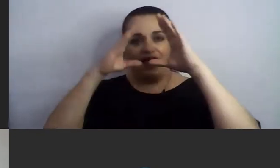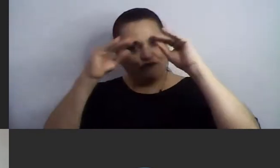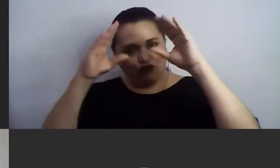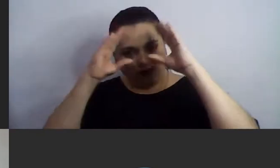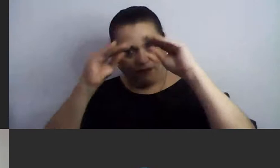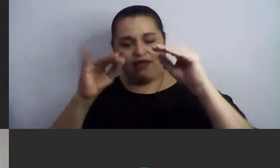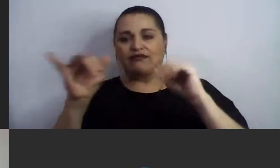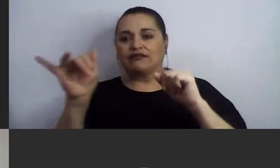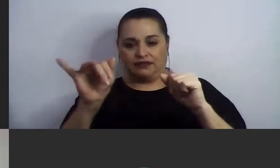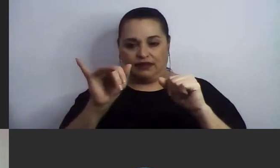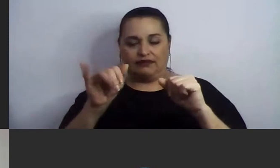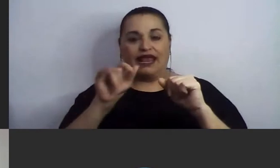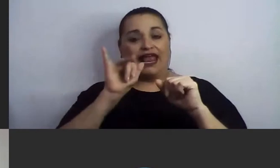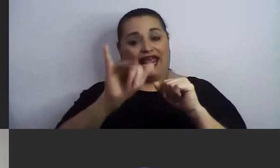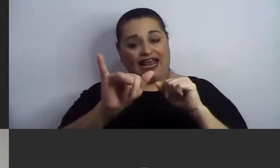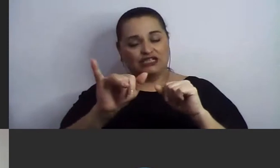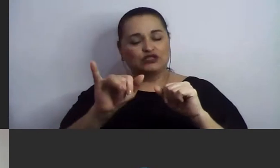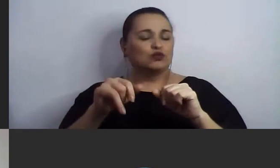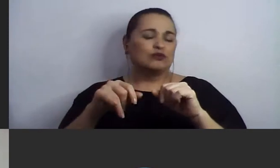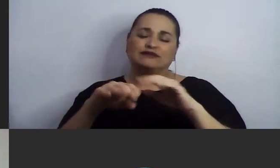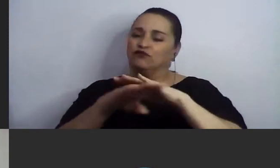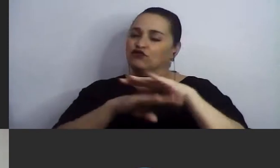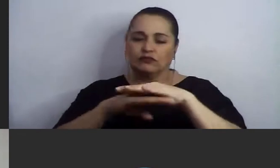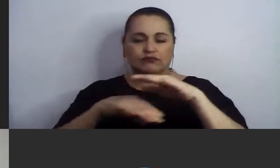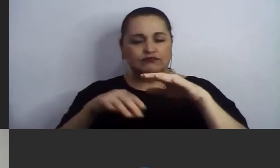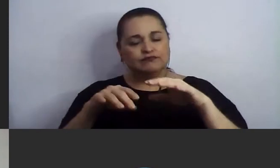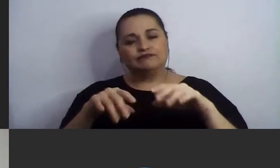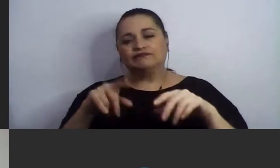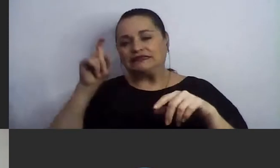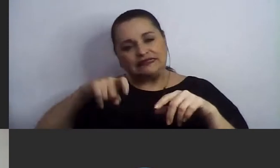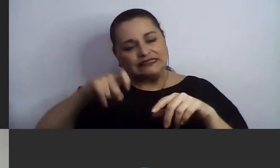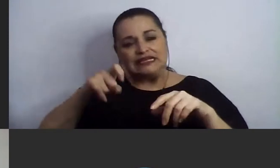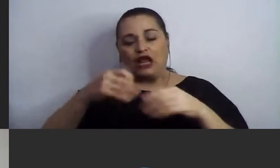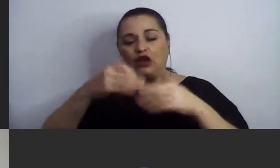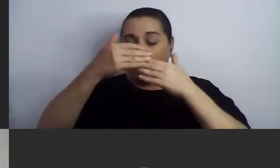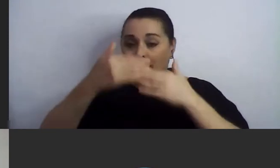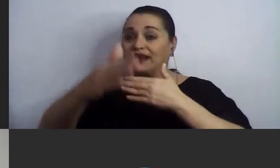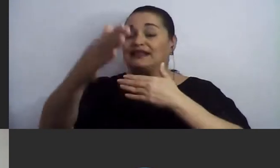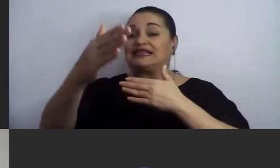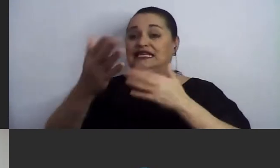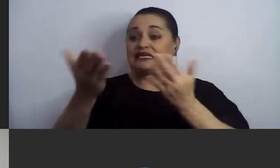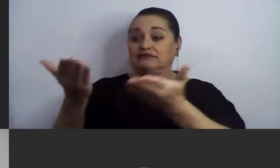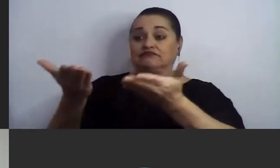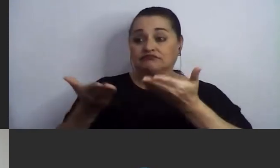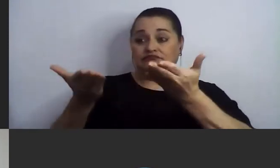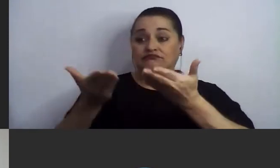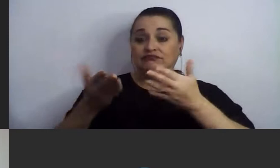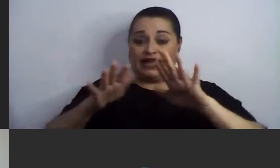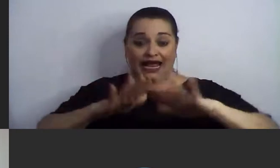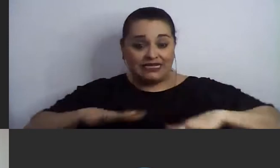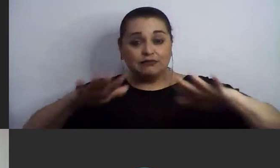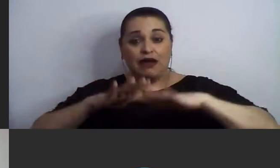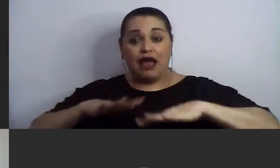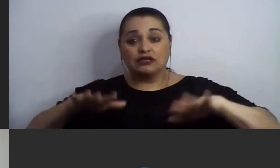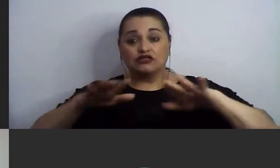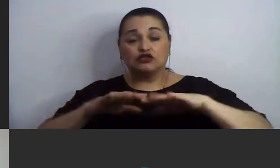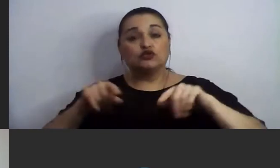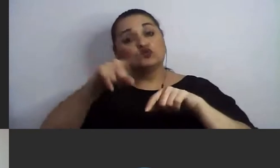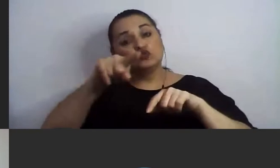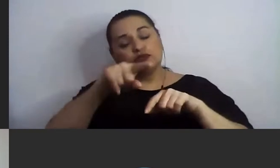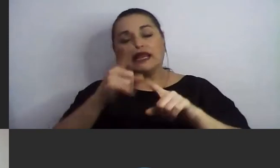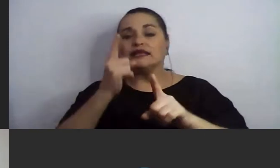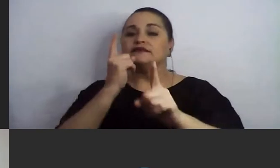¿verdad? Eso es indispensable para que a partir de la generación de estos espacios pues ustedes